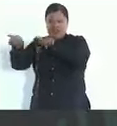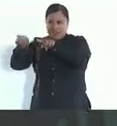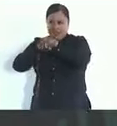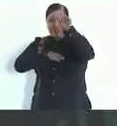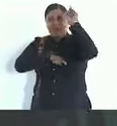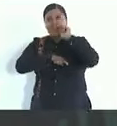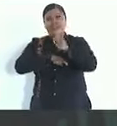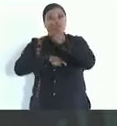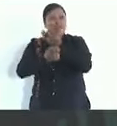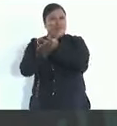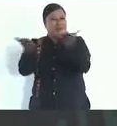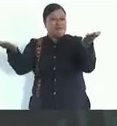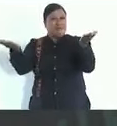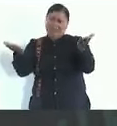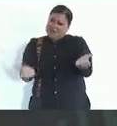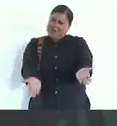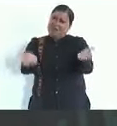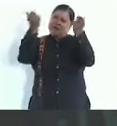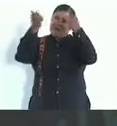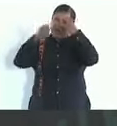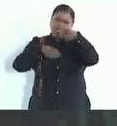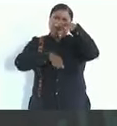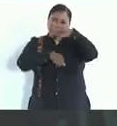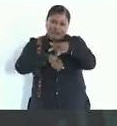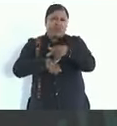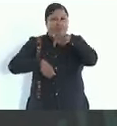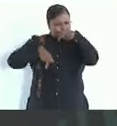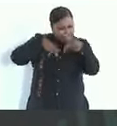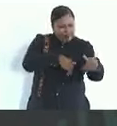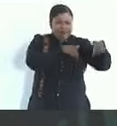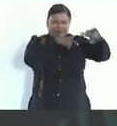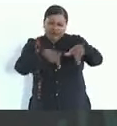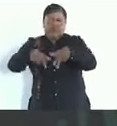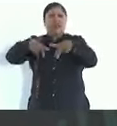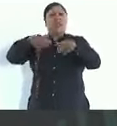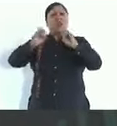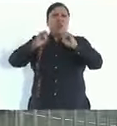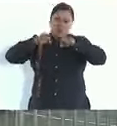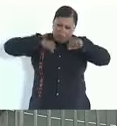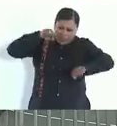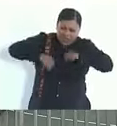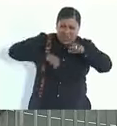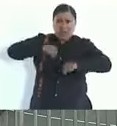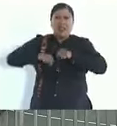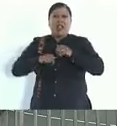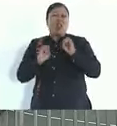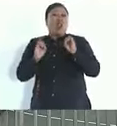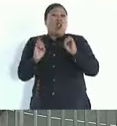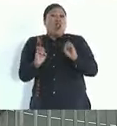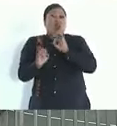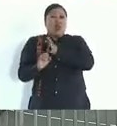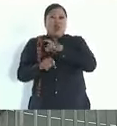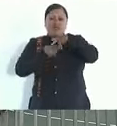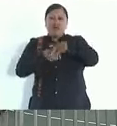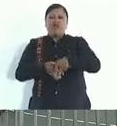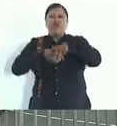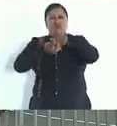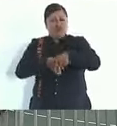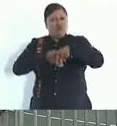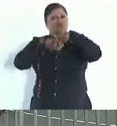que recorran este camino a pie, en bicicleta o en animales de